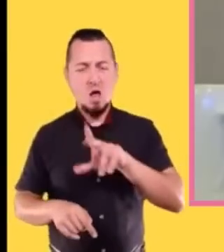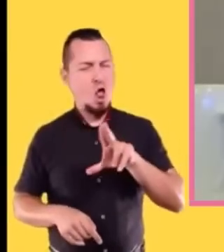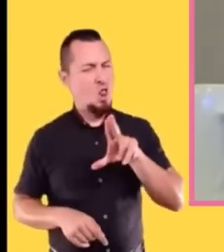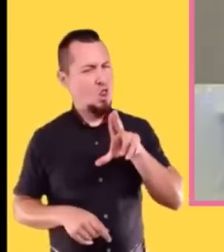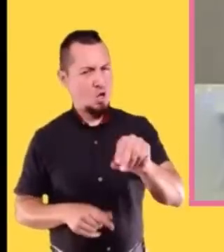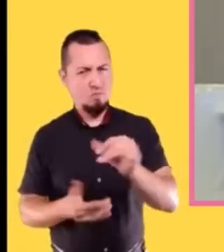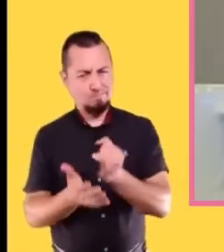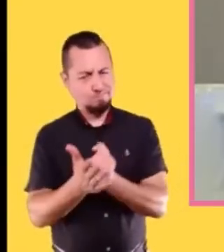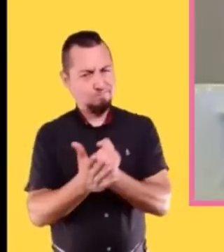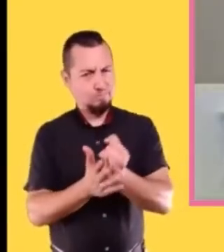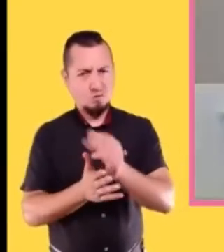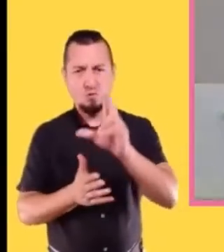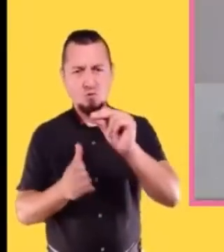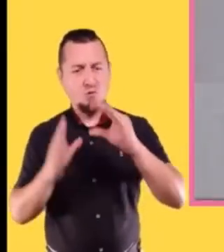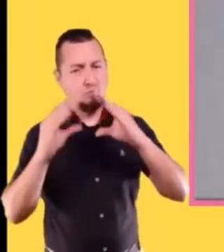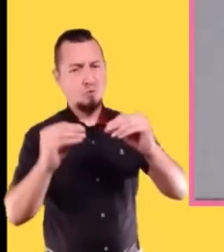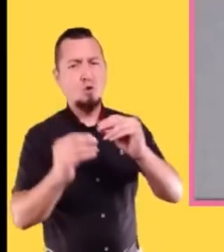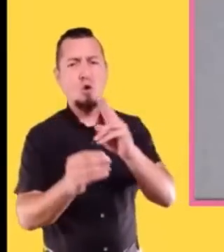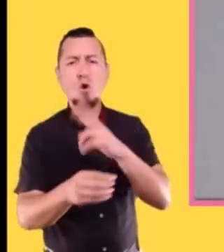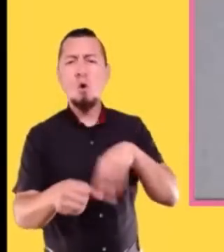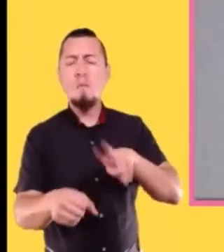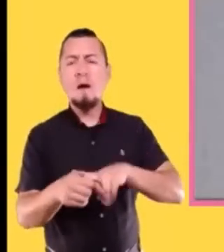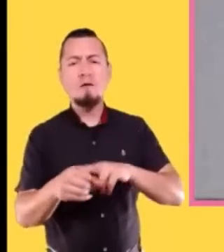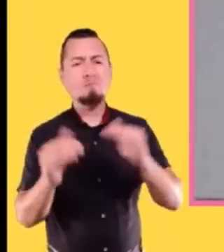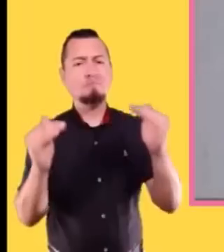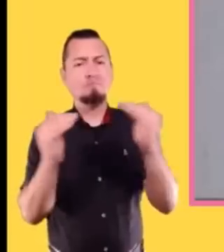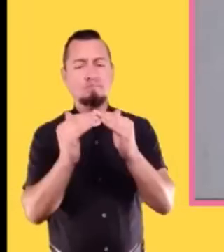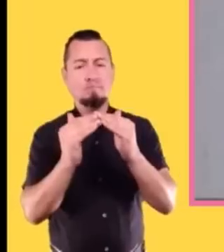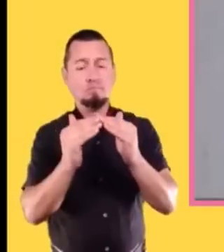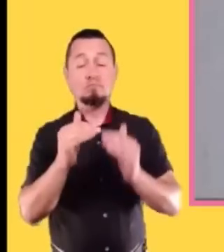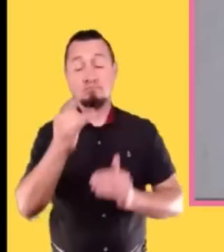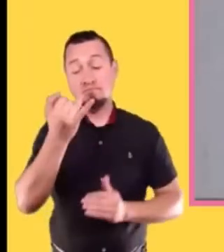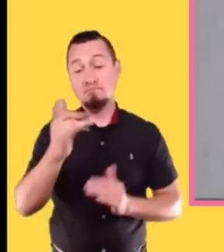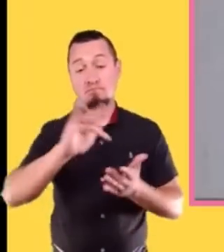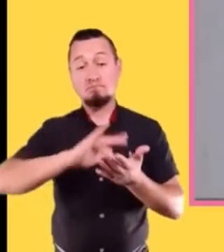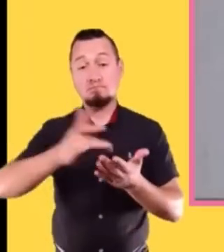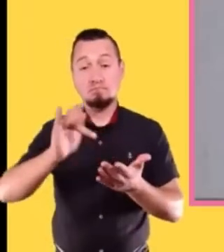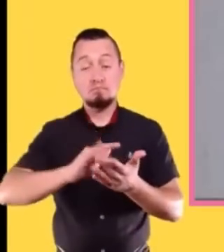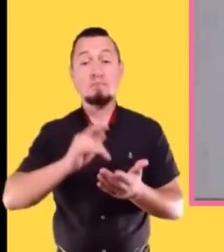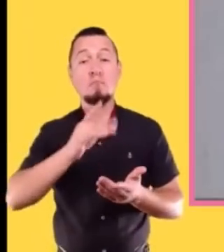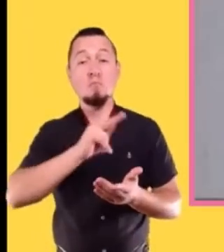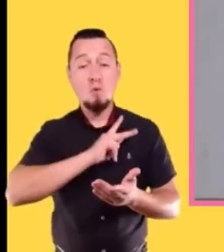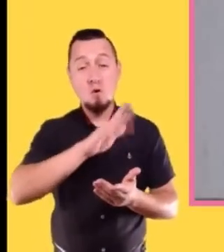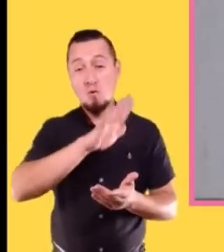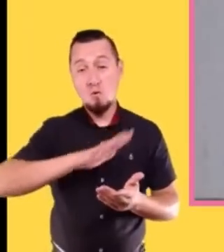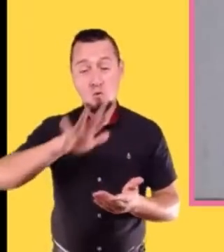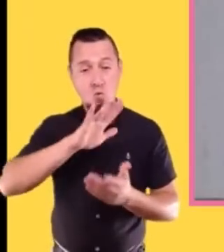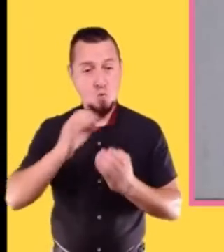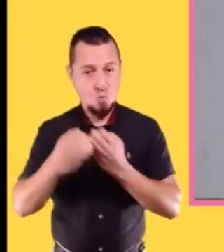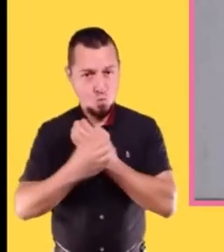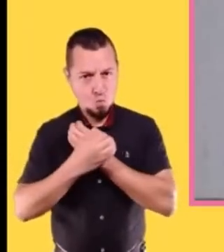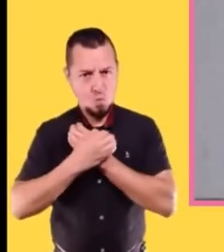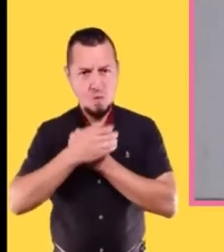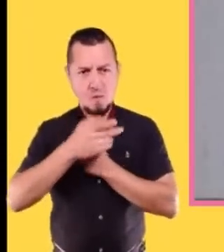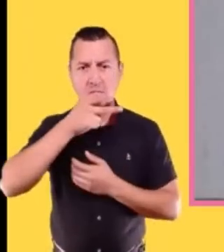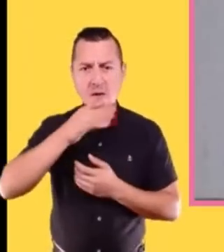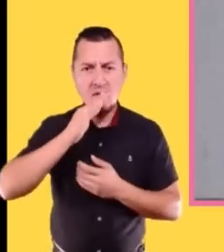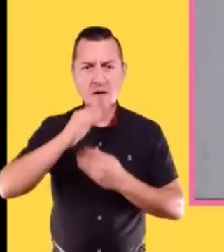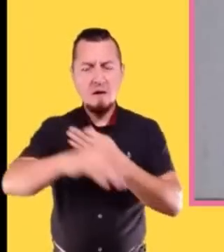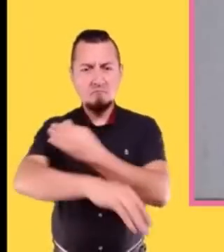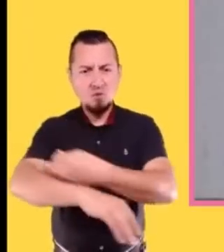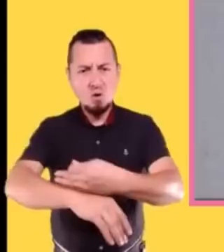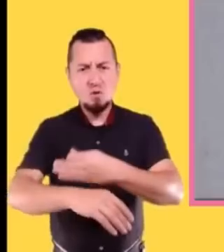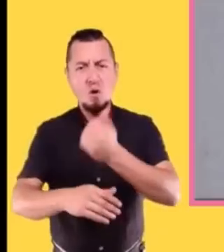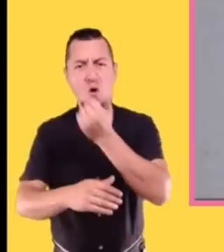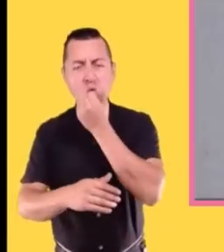hacer. Muchas gracias, gobernador. Por supuesto, en un buen sistema educativo hay que trabajar padres, profesores y alumnos y decirles algo de